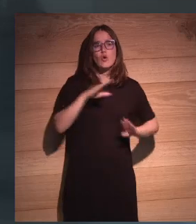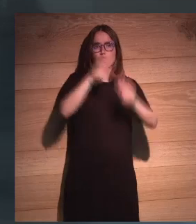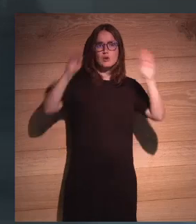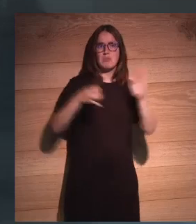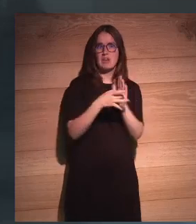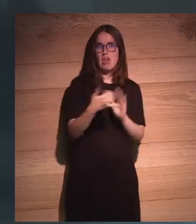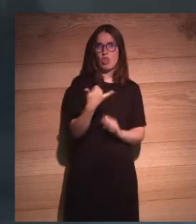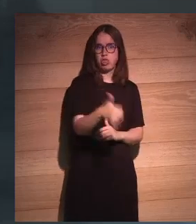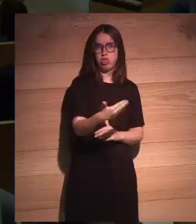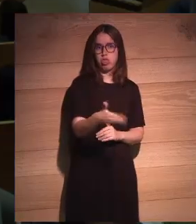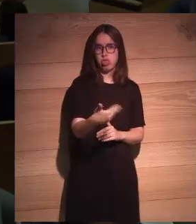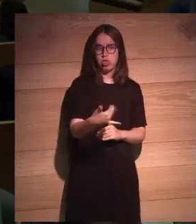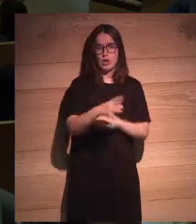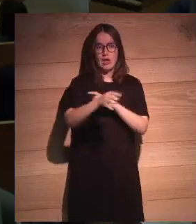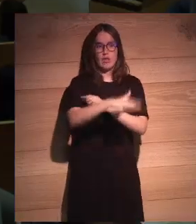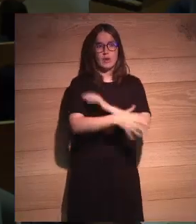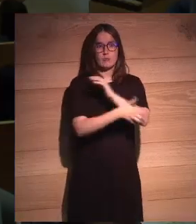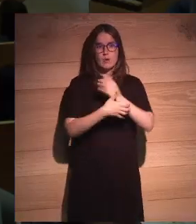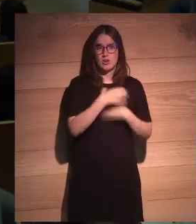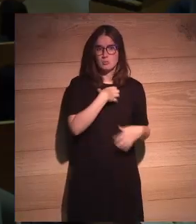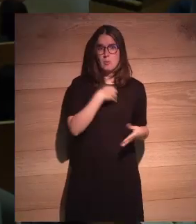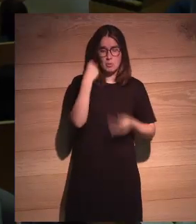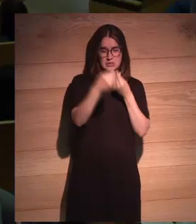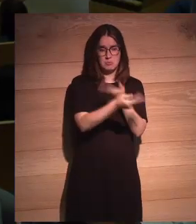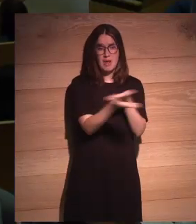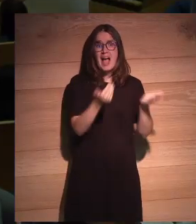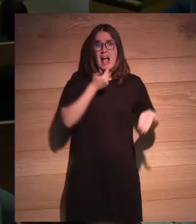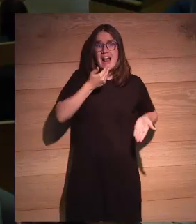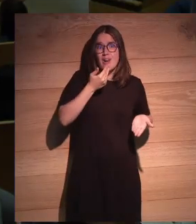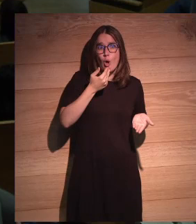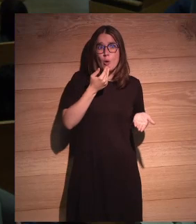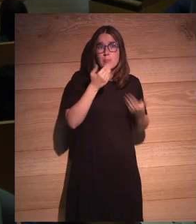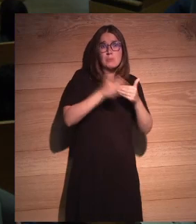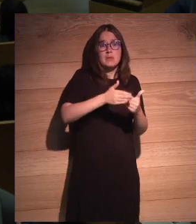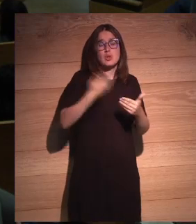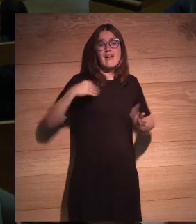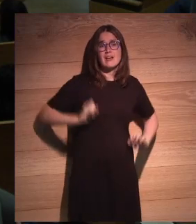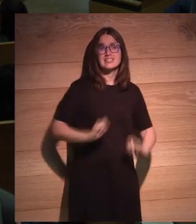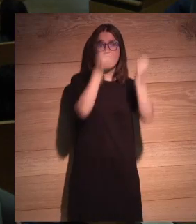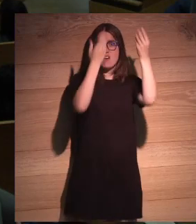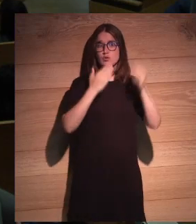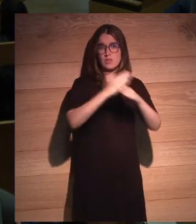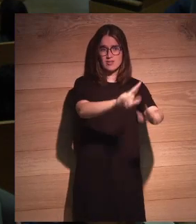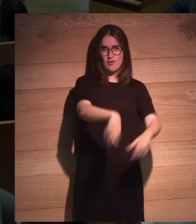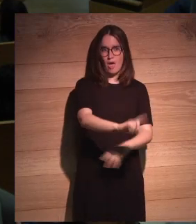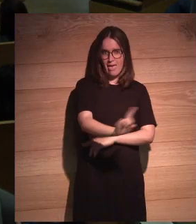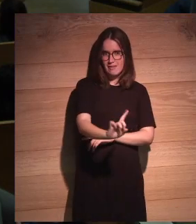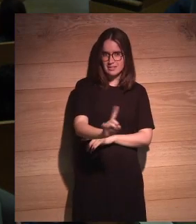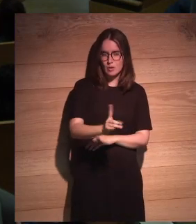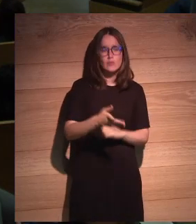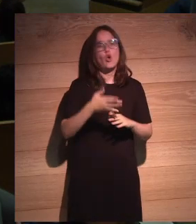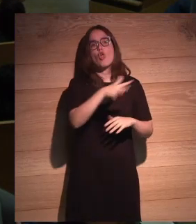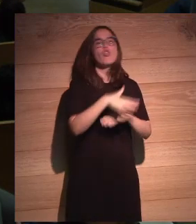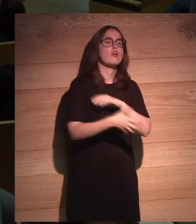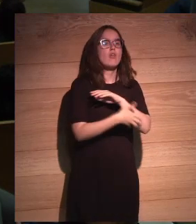de baja calidad en zonas vulnerables solo por pensar que cualquier cosa mejora su situación. Cuanto más vulnerables, más calidad, y esto